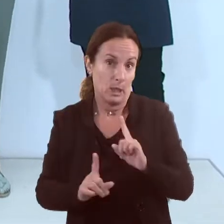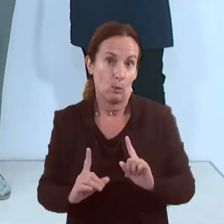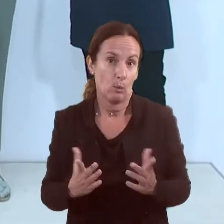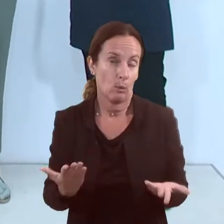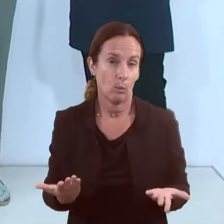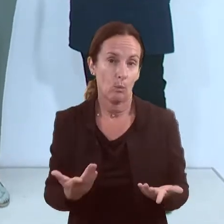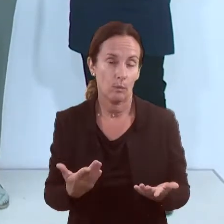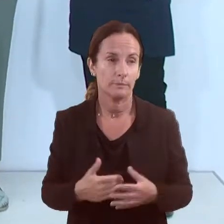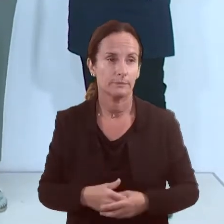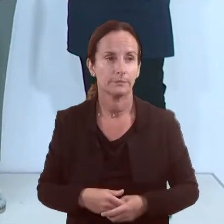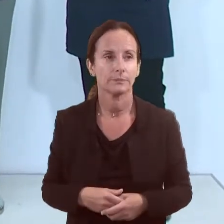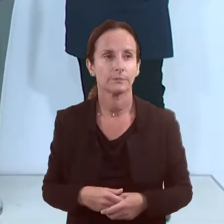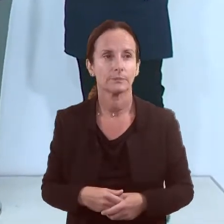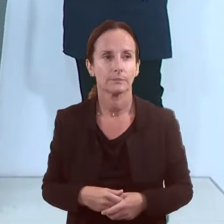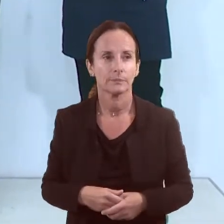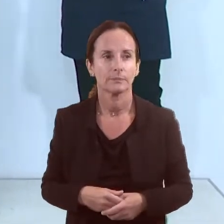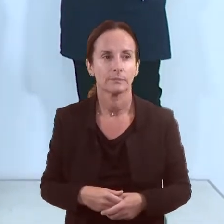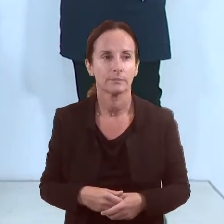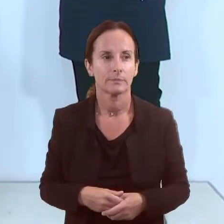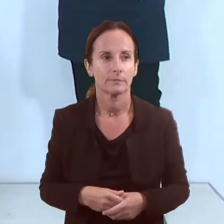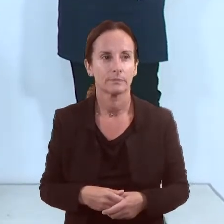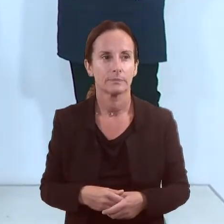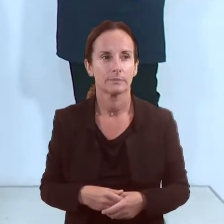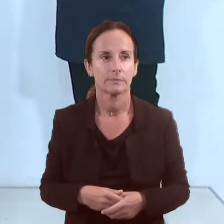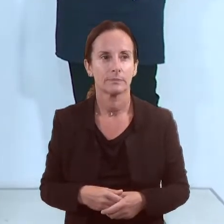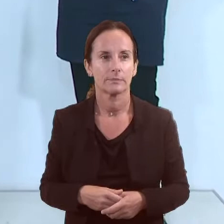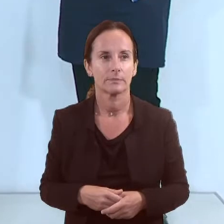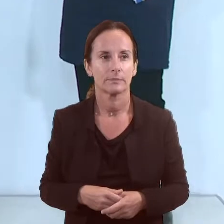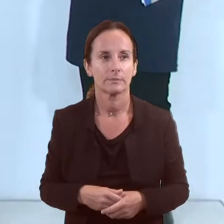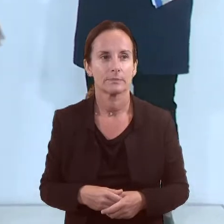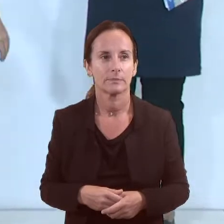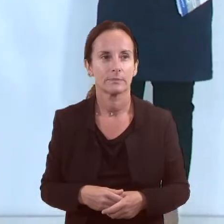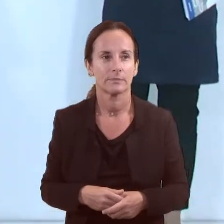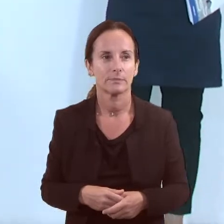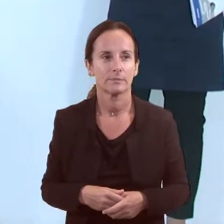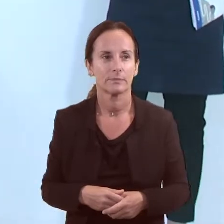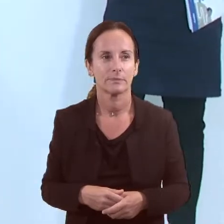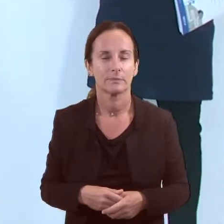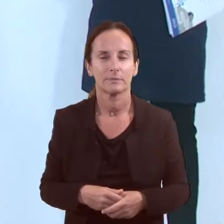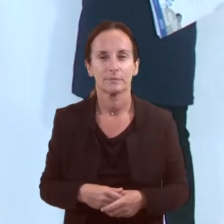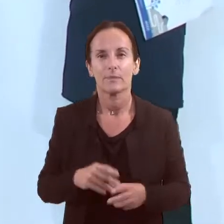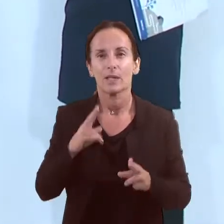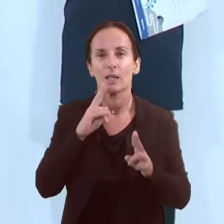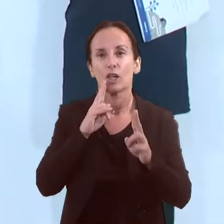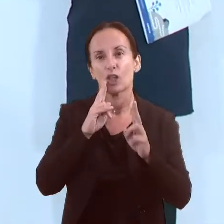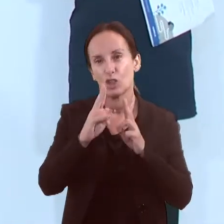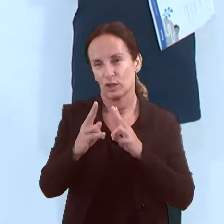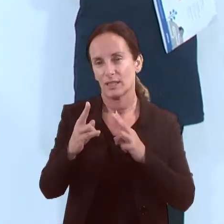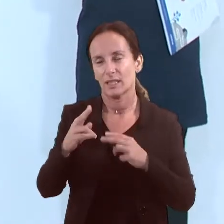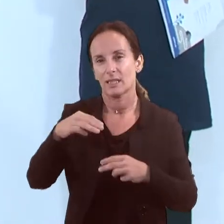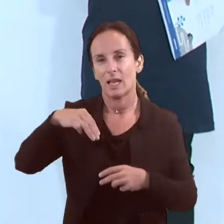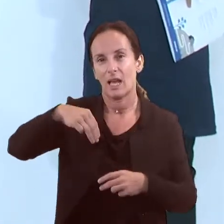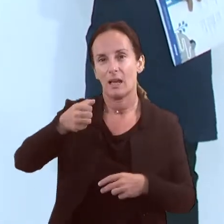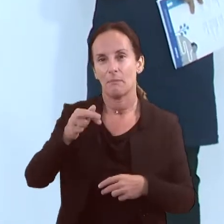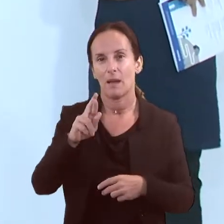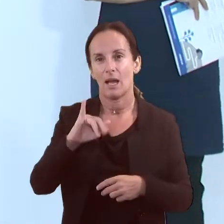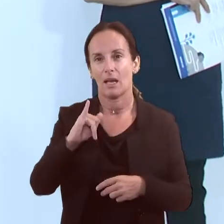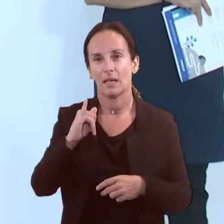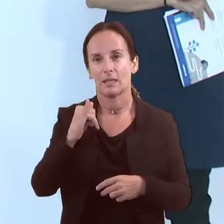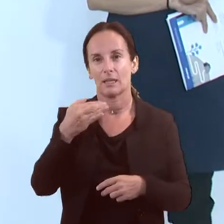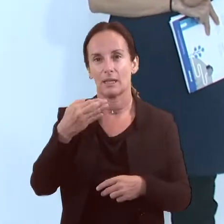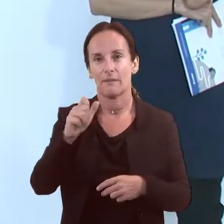tu a elles? Millor elles. Le contestaran a Maribel, creo que es millor. Vale. Bueno, a ver,